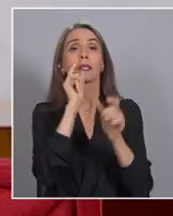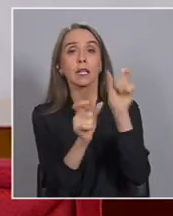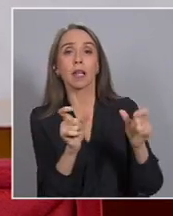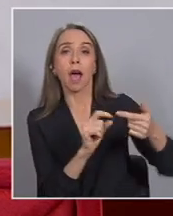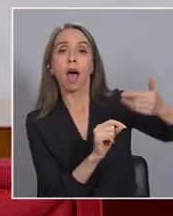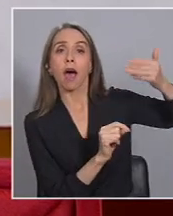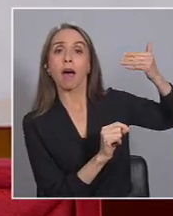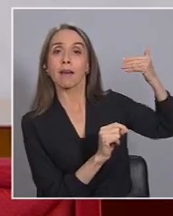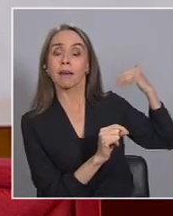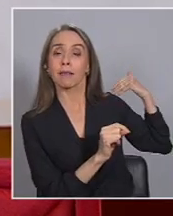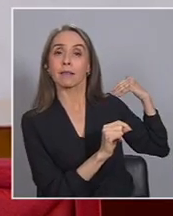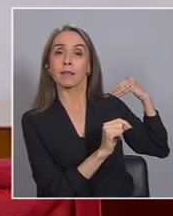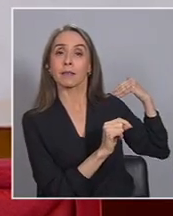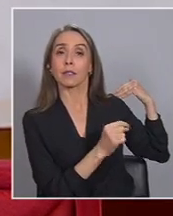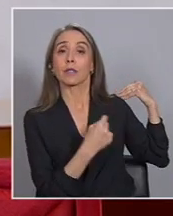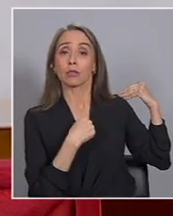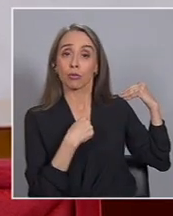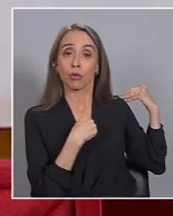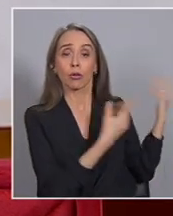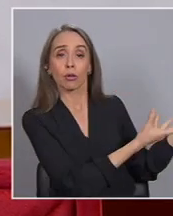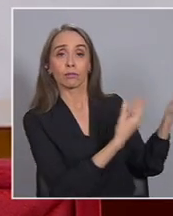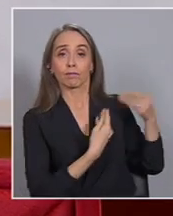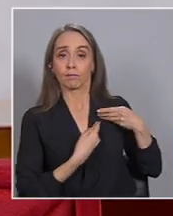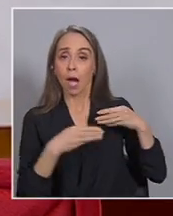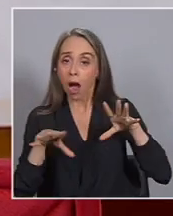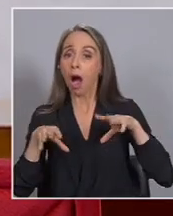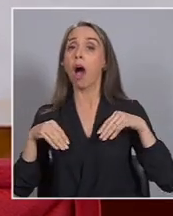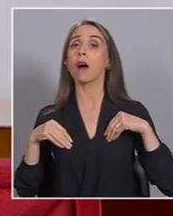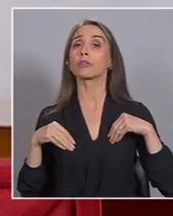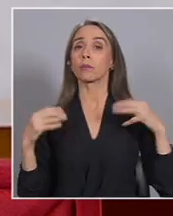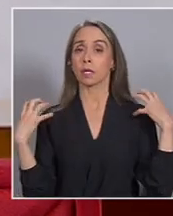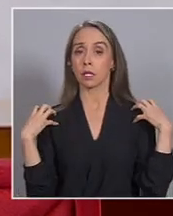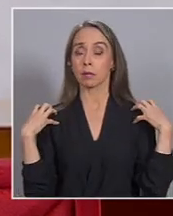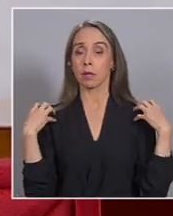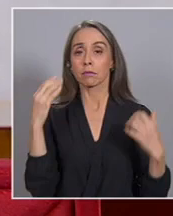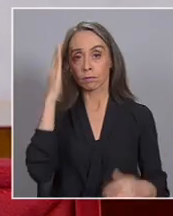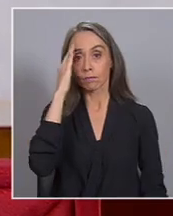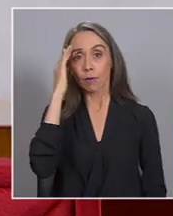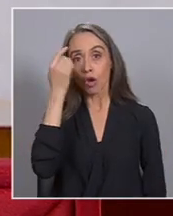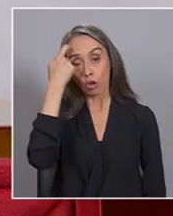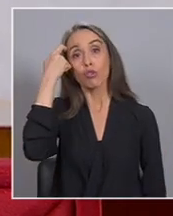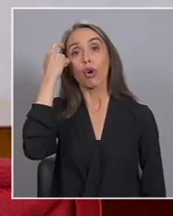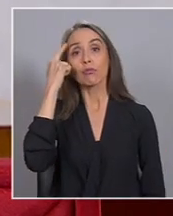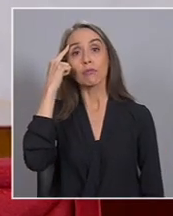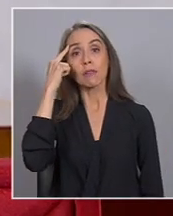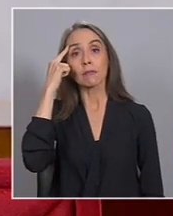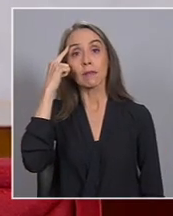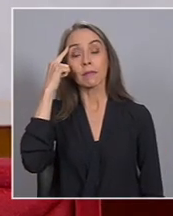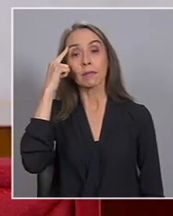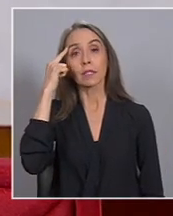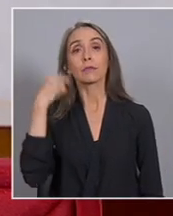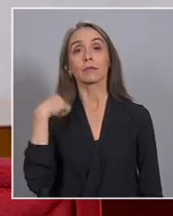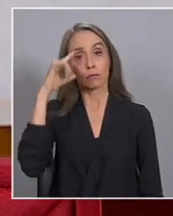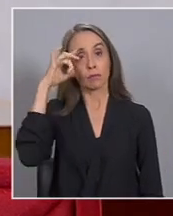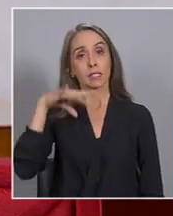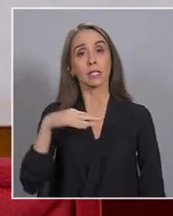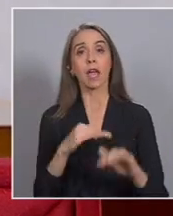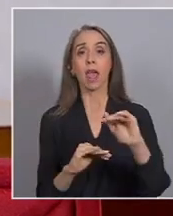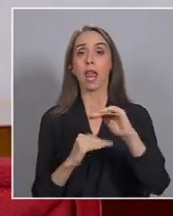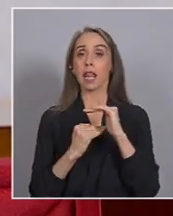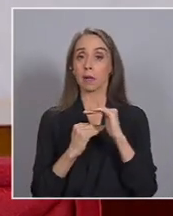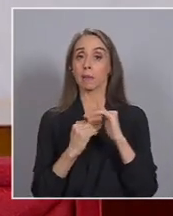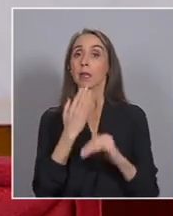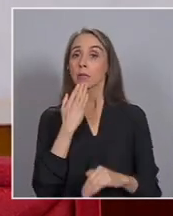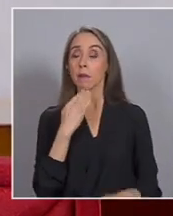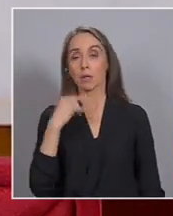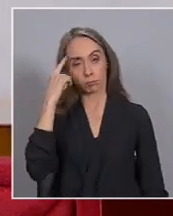He asumido esa responsabilidad con conciencia de quien sabe sus límites, pero a la